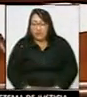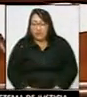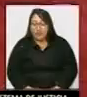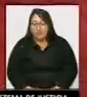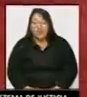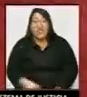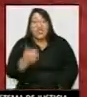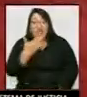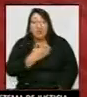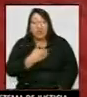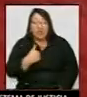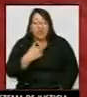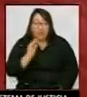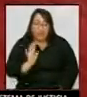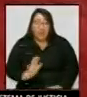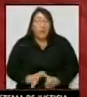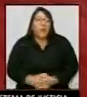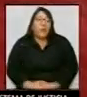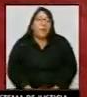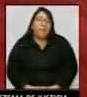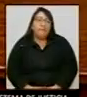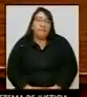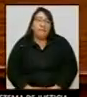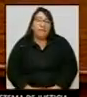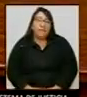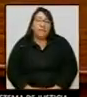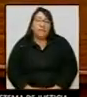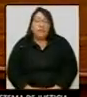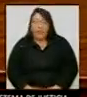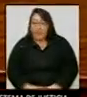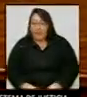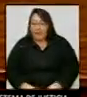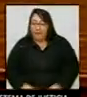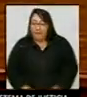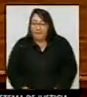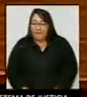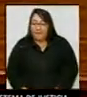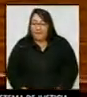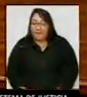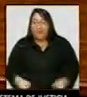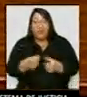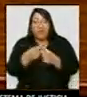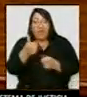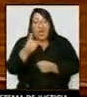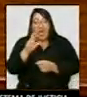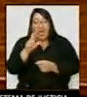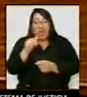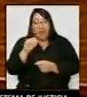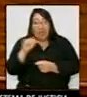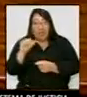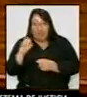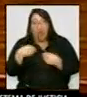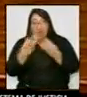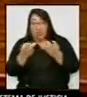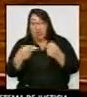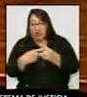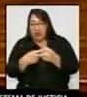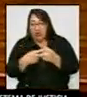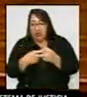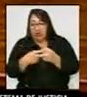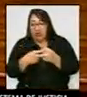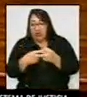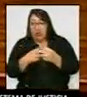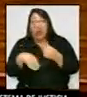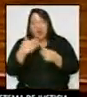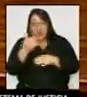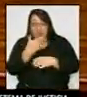Gracias, señor presidente. Señor presidente, congresista Alejandra Lamayo, le doy la interrupción. Después que